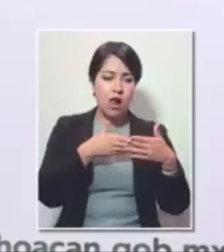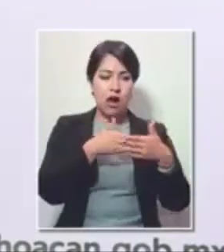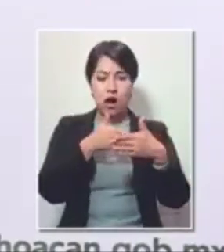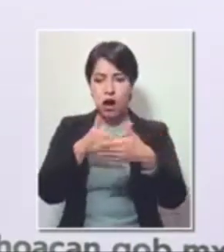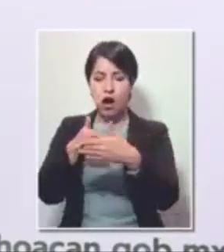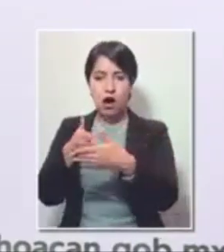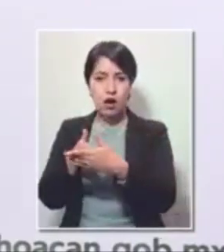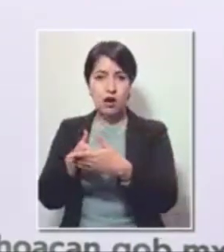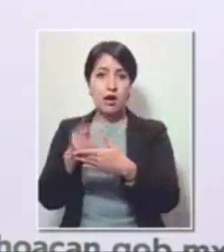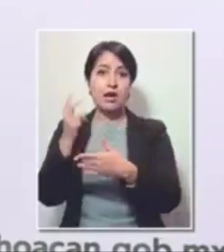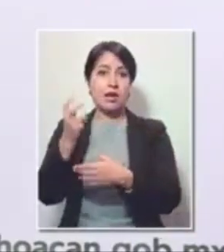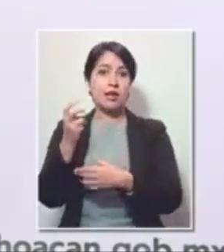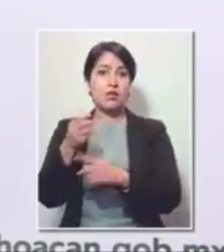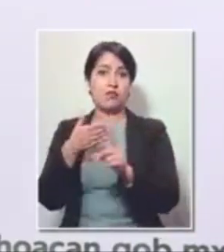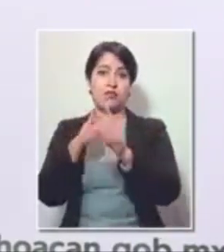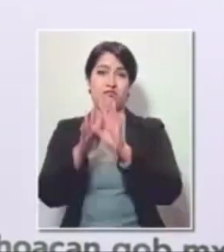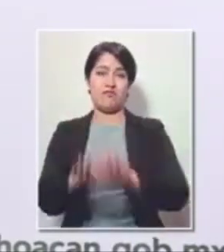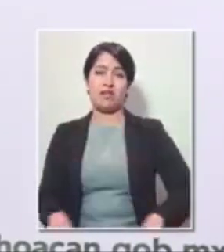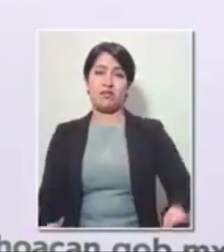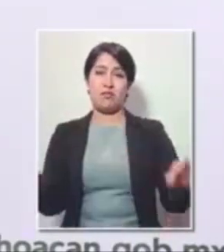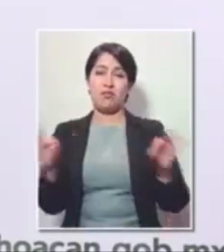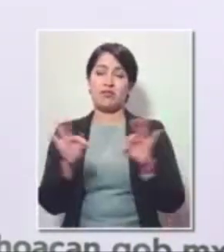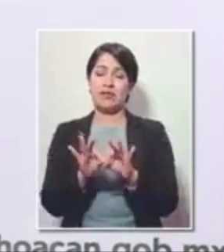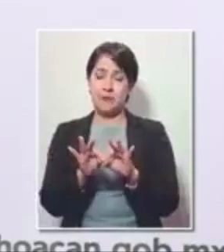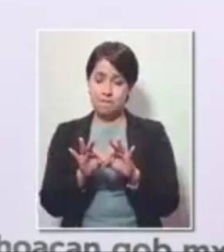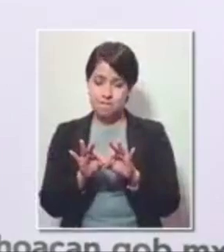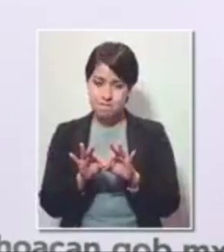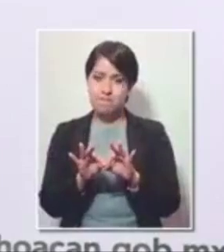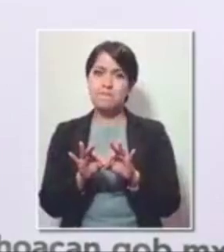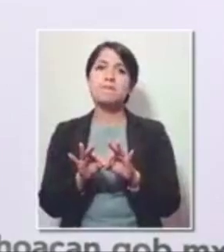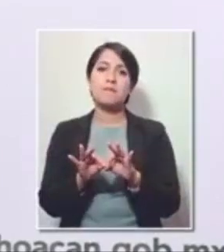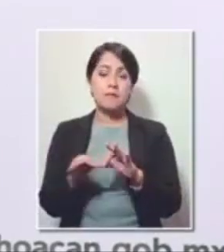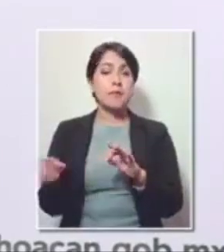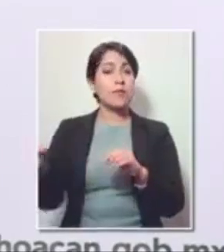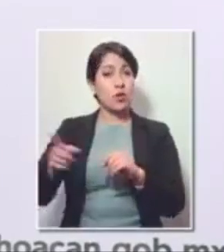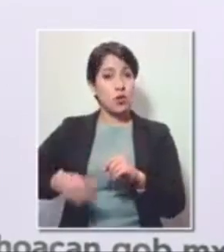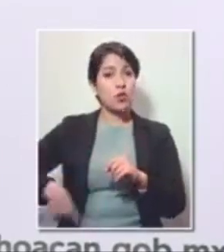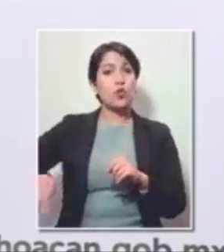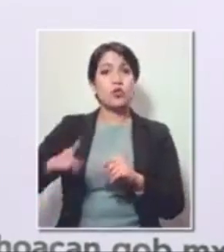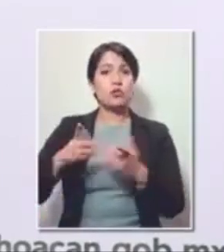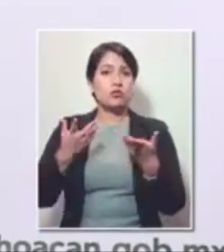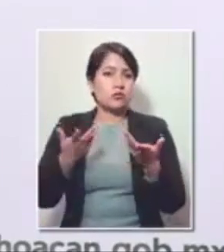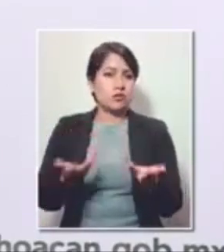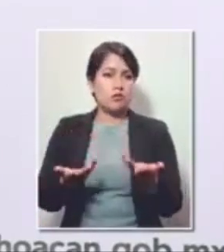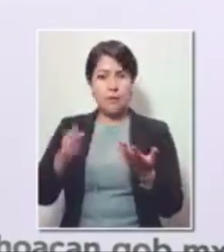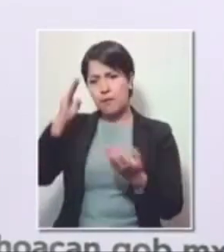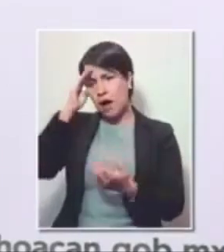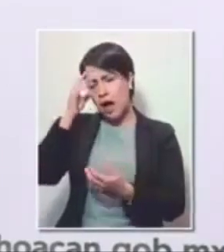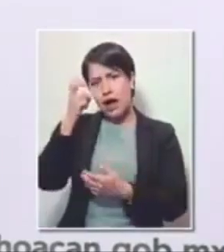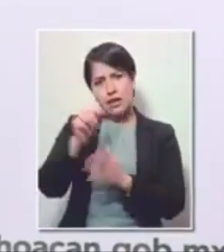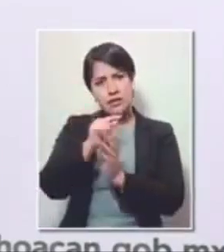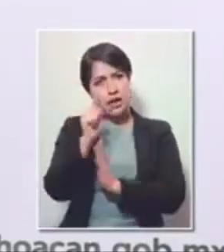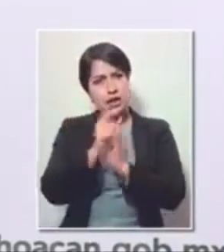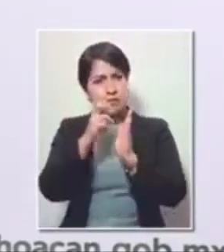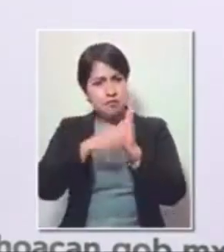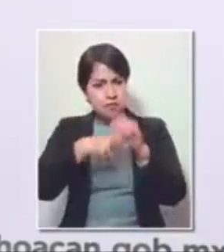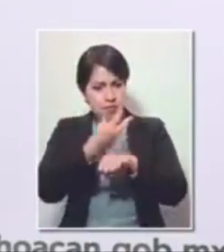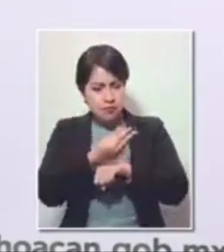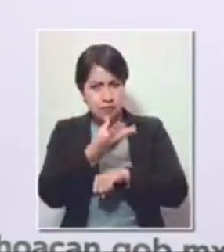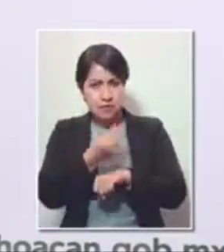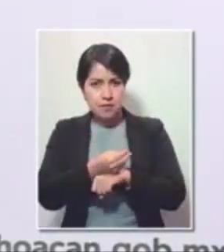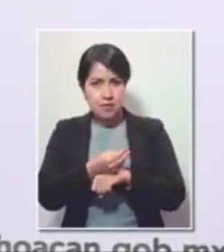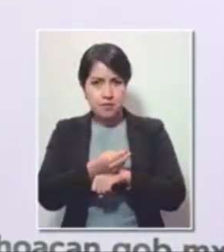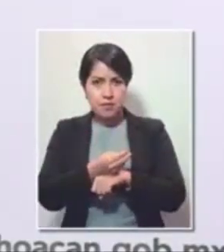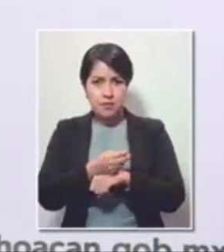es nuestro principal propósito y nosotros creemos que esta reforma traerá como